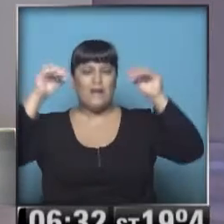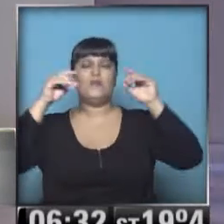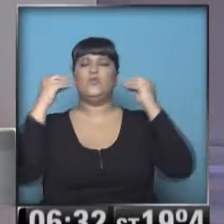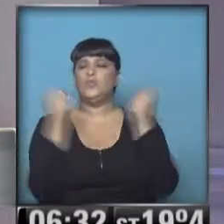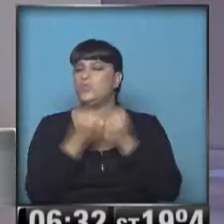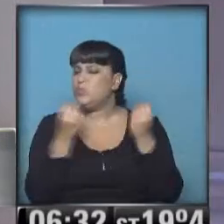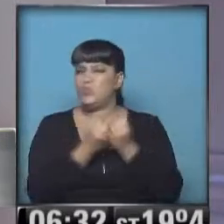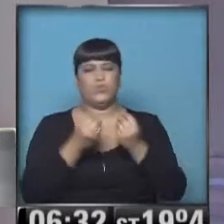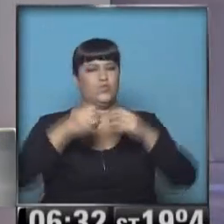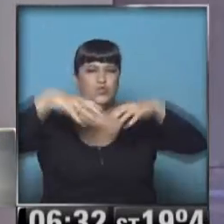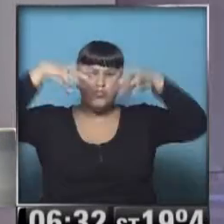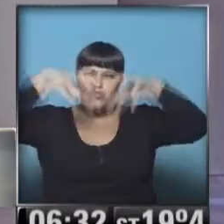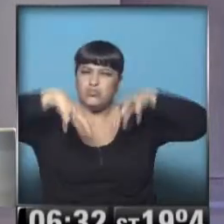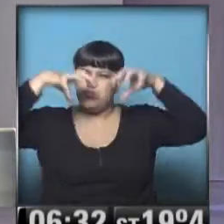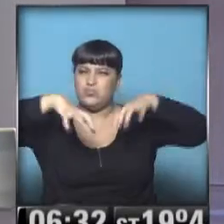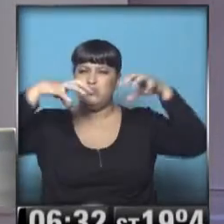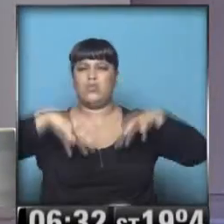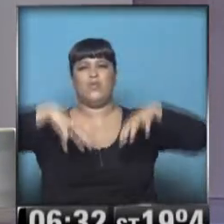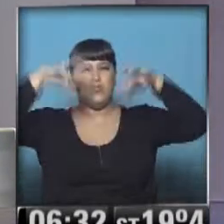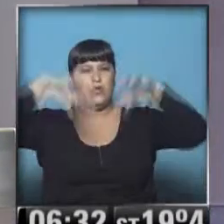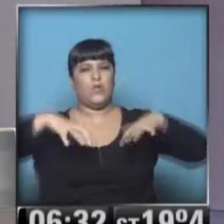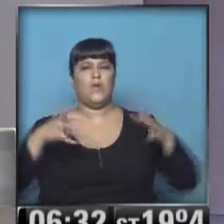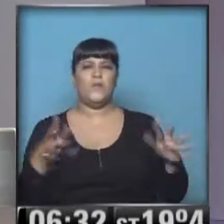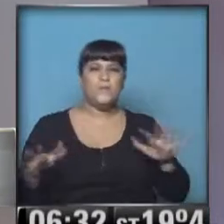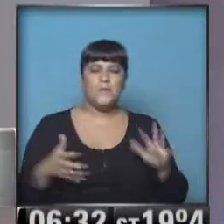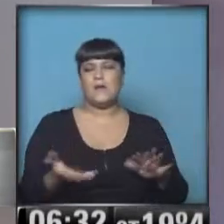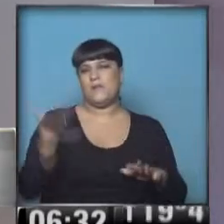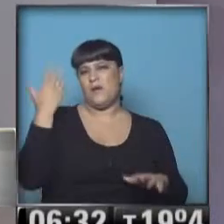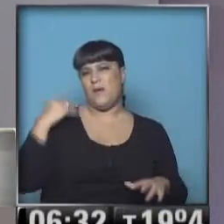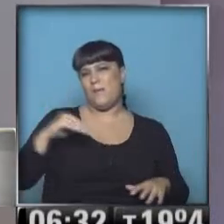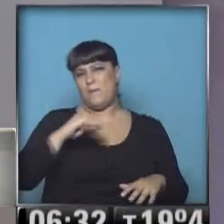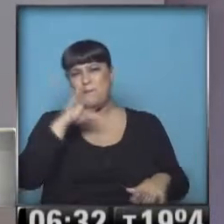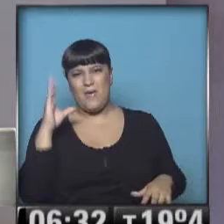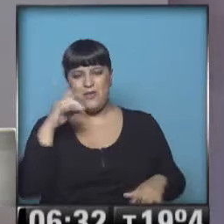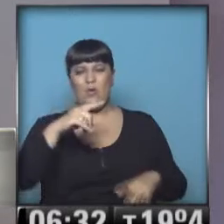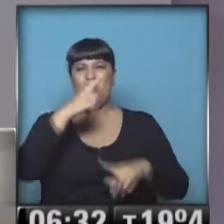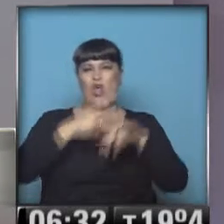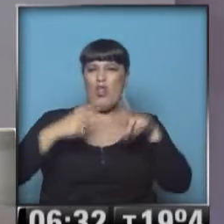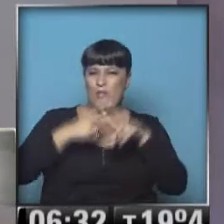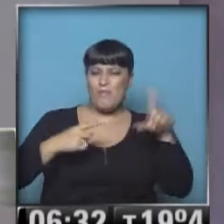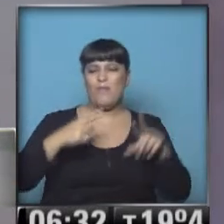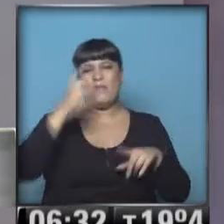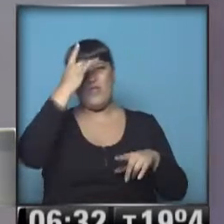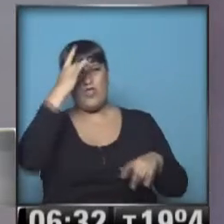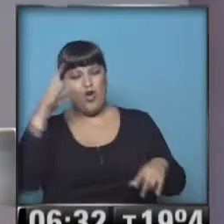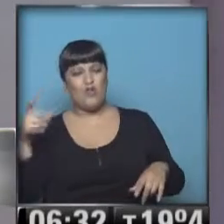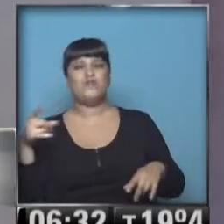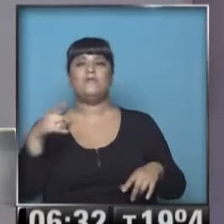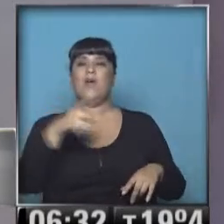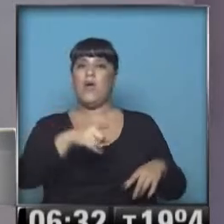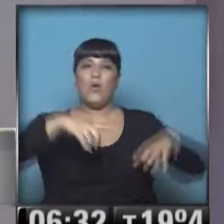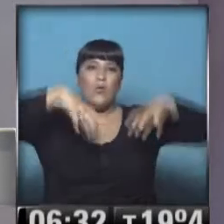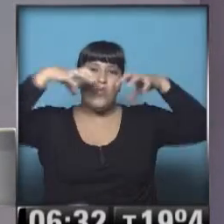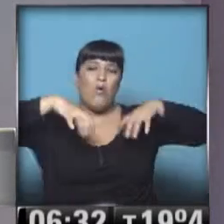agua. Agua que ha caído alrededor de la medianoche en forma continua, con muchísima,